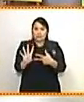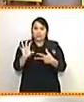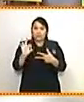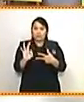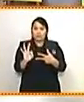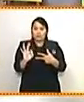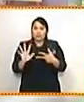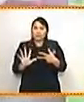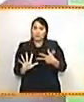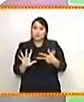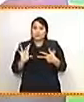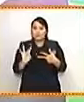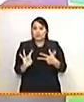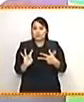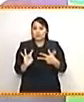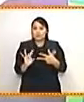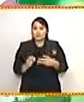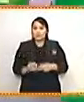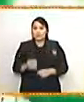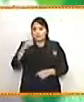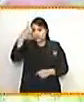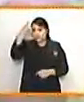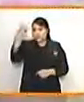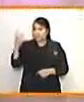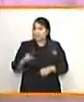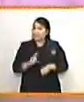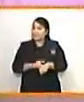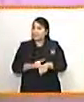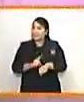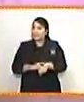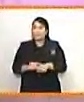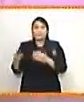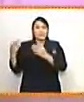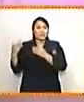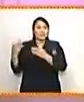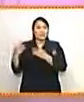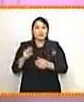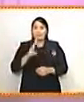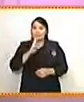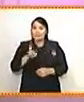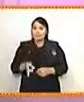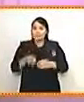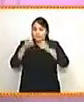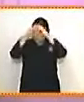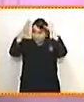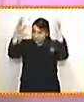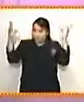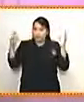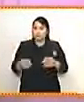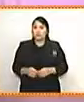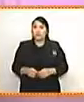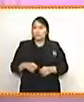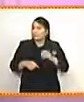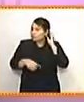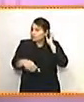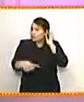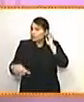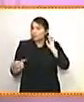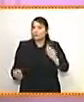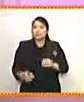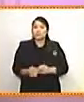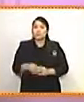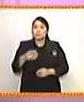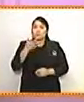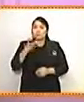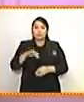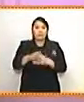y 58. Soñadores, ha llegado el momento que tanto han estado esperando para hacer de sus sueños una realidad con A Diaria. Les